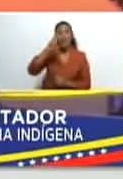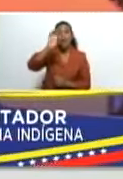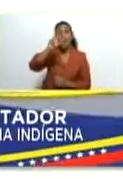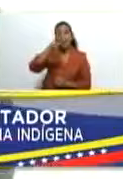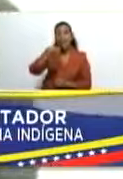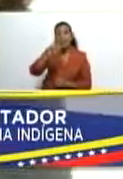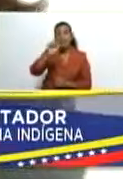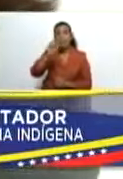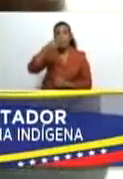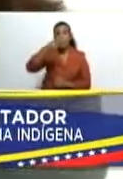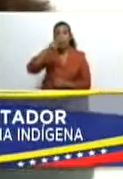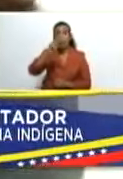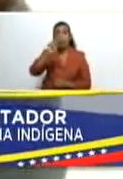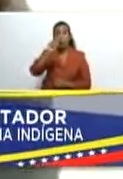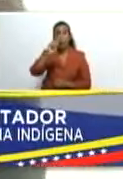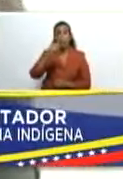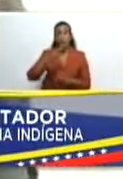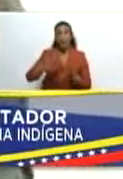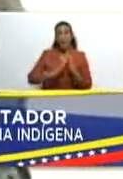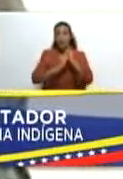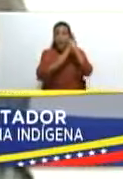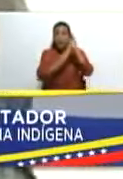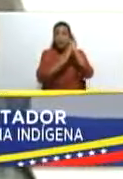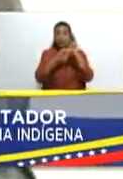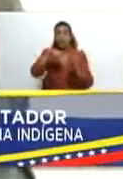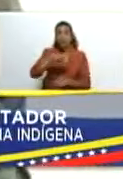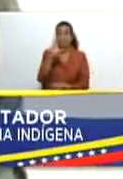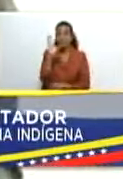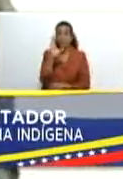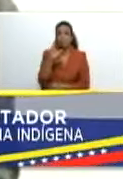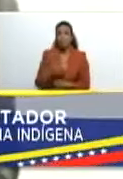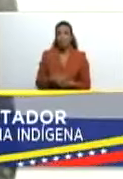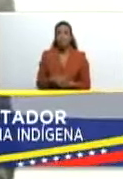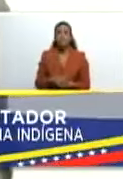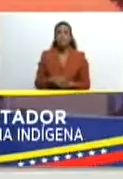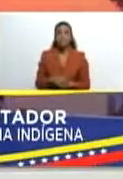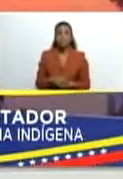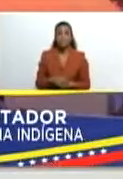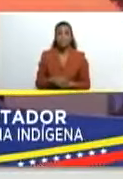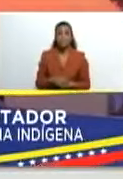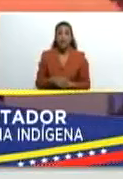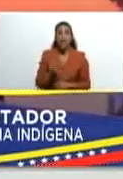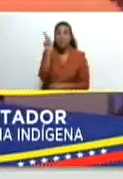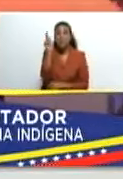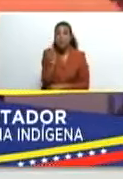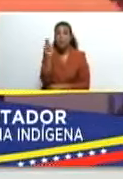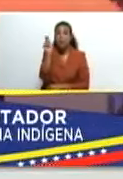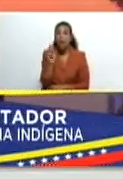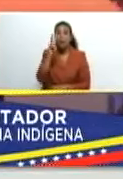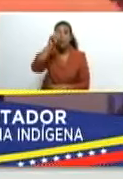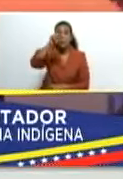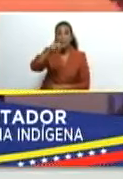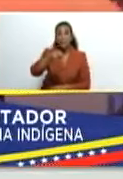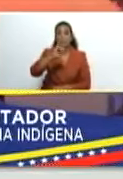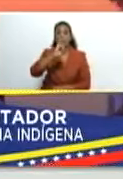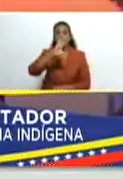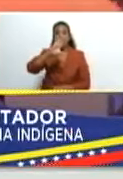Fernández, jefe de Caracas, la diputada Nicia Maldonado,